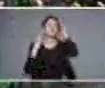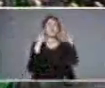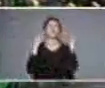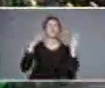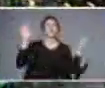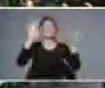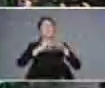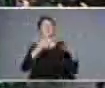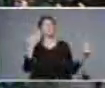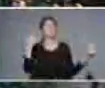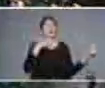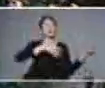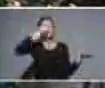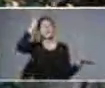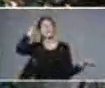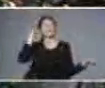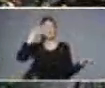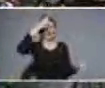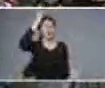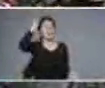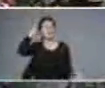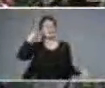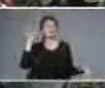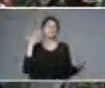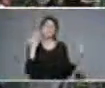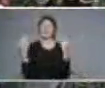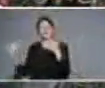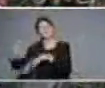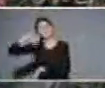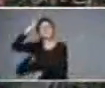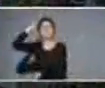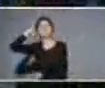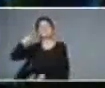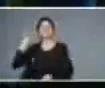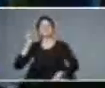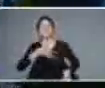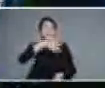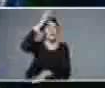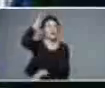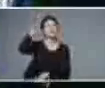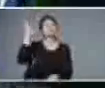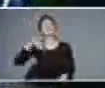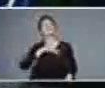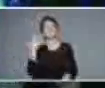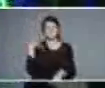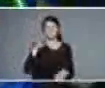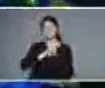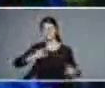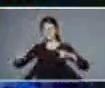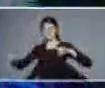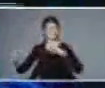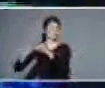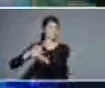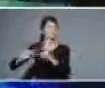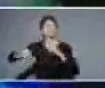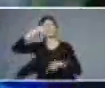noche troyanos troyanos ya se van los troyanos troyanos troyanos ya se